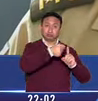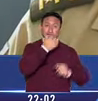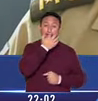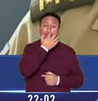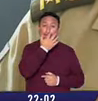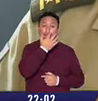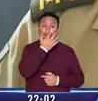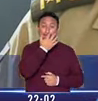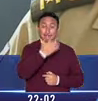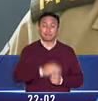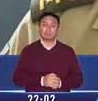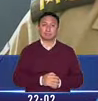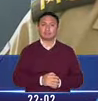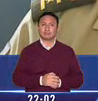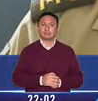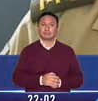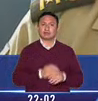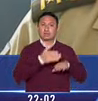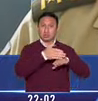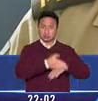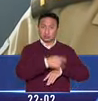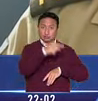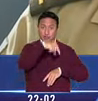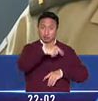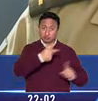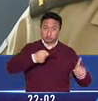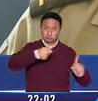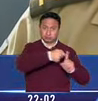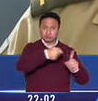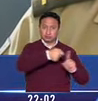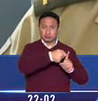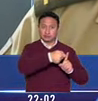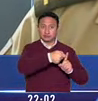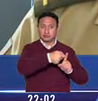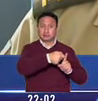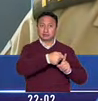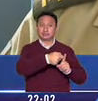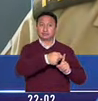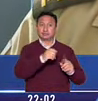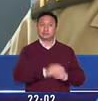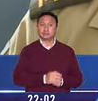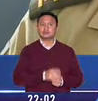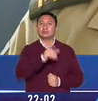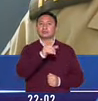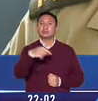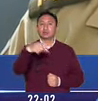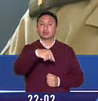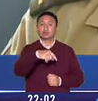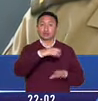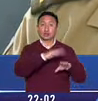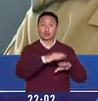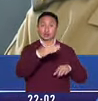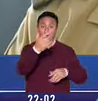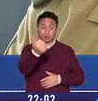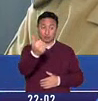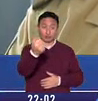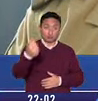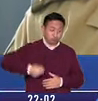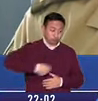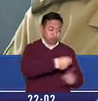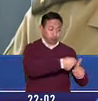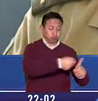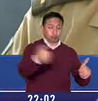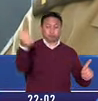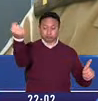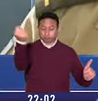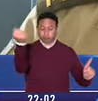hecho, del asesinato que realiza a su pareja, este individuo quiso atentar con una arma